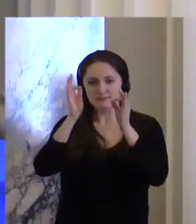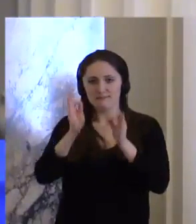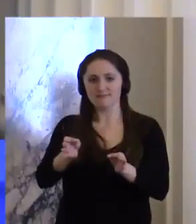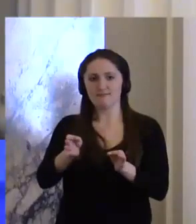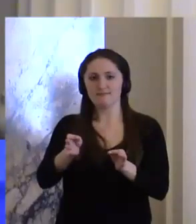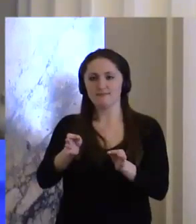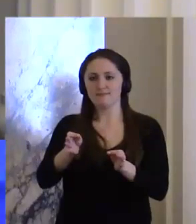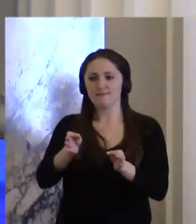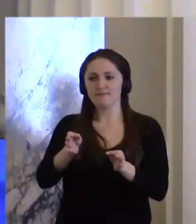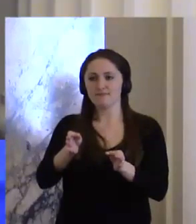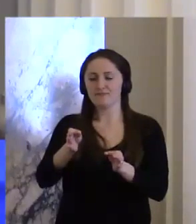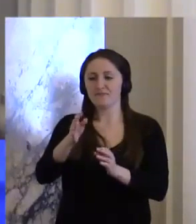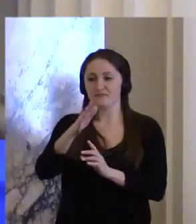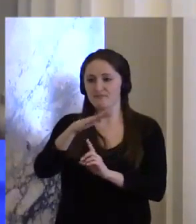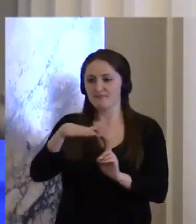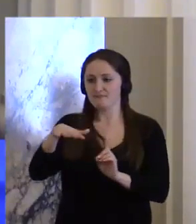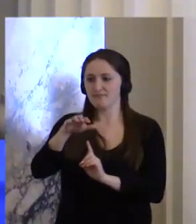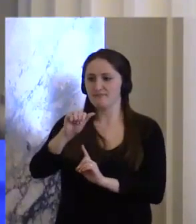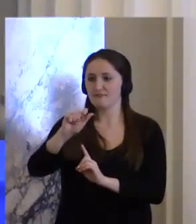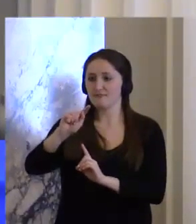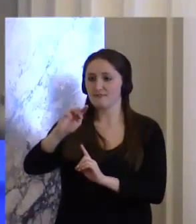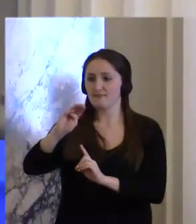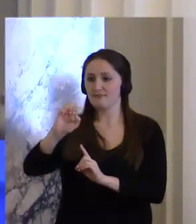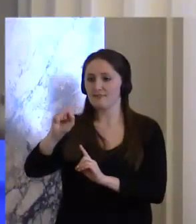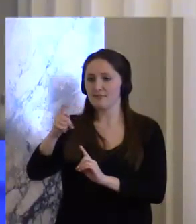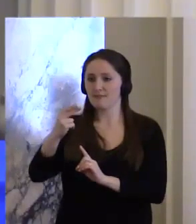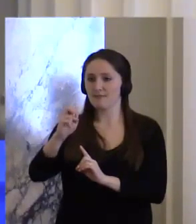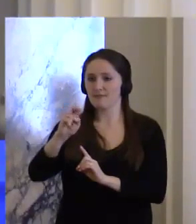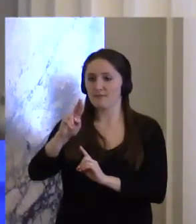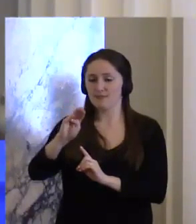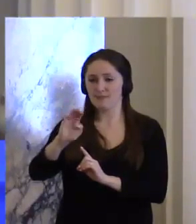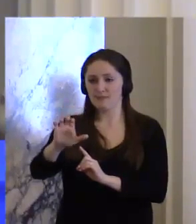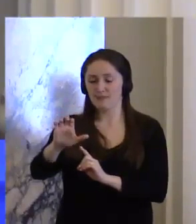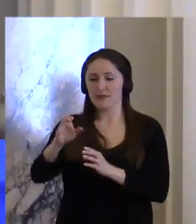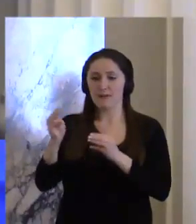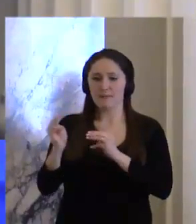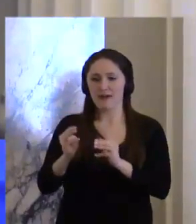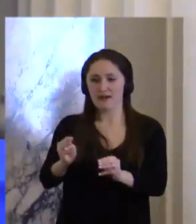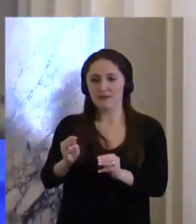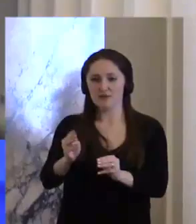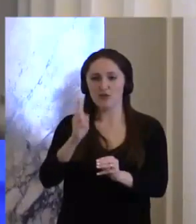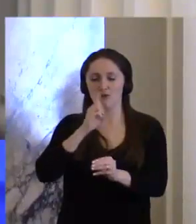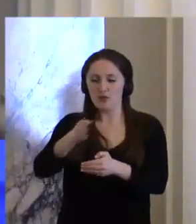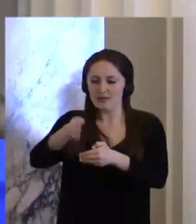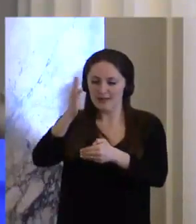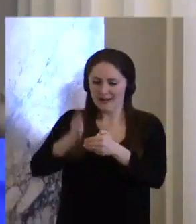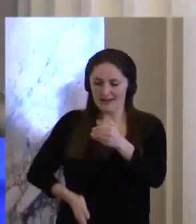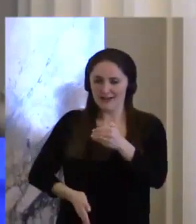países para erradicar la corrupción en la América Latina y el Caribe?